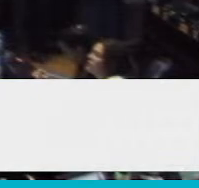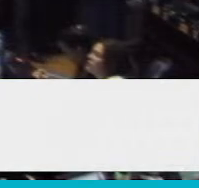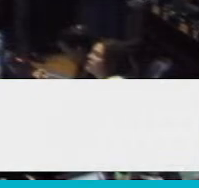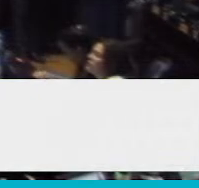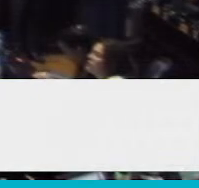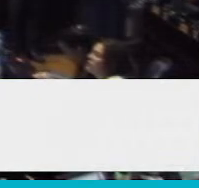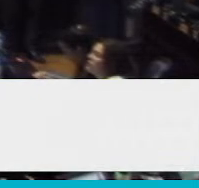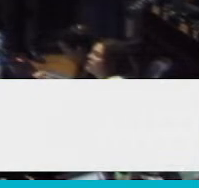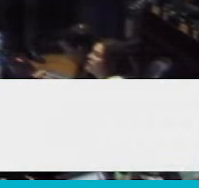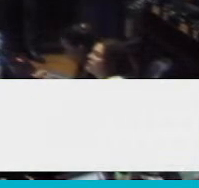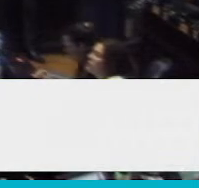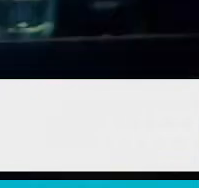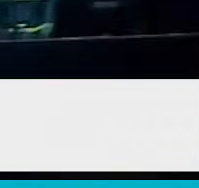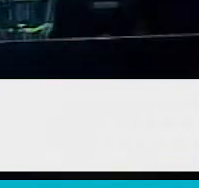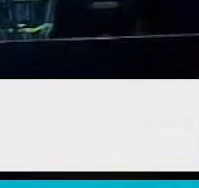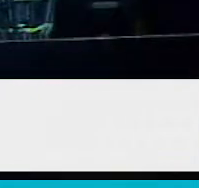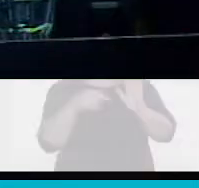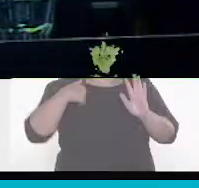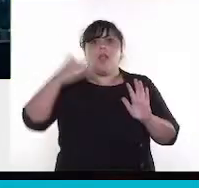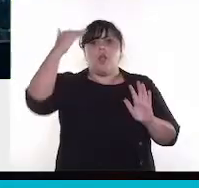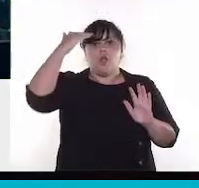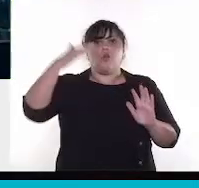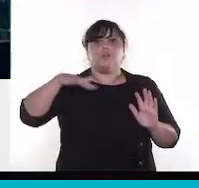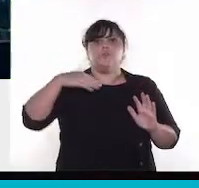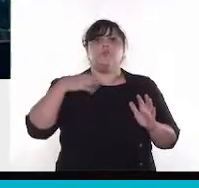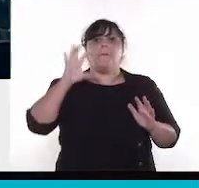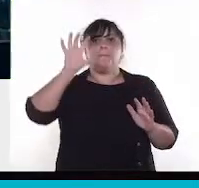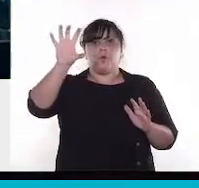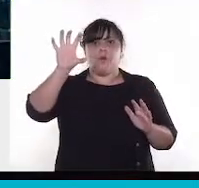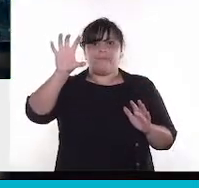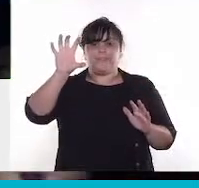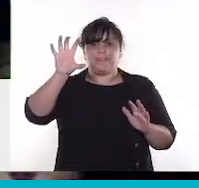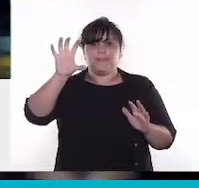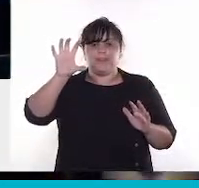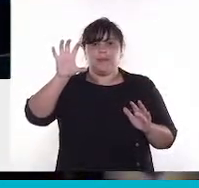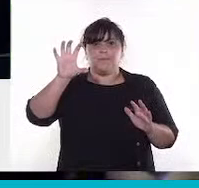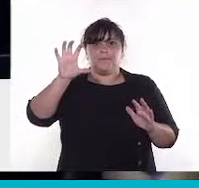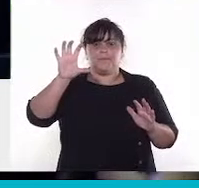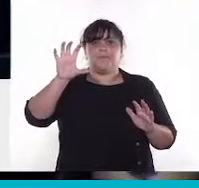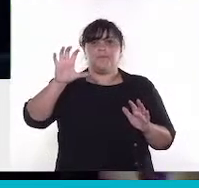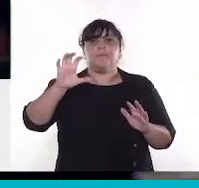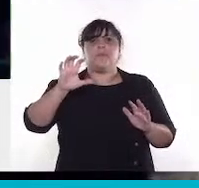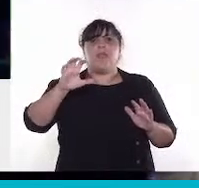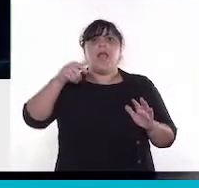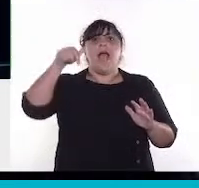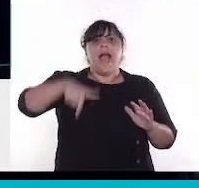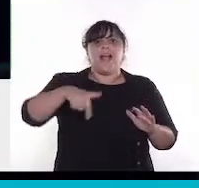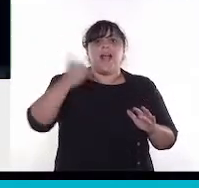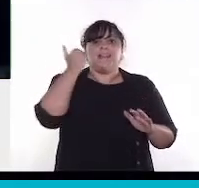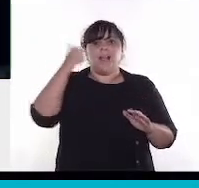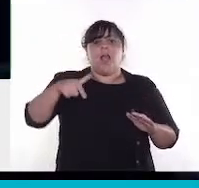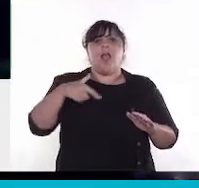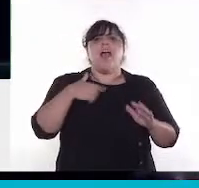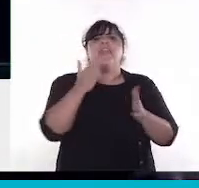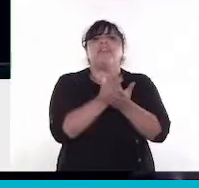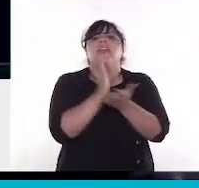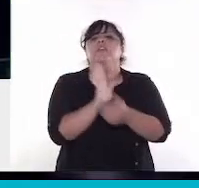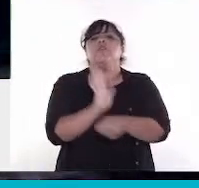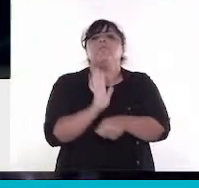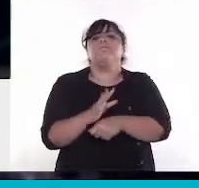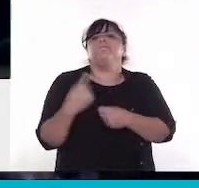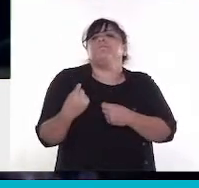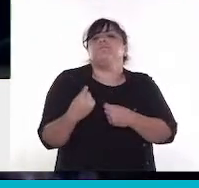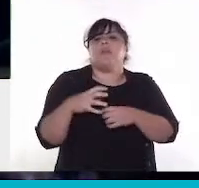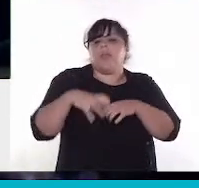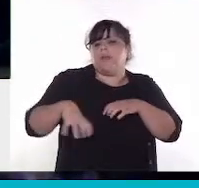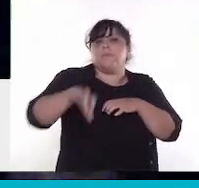inciso 4 de nuestra Constitución Provincial. Del ejercicio pleno de este derecho se desprende además el